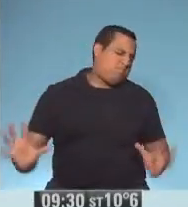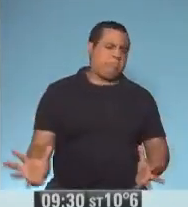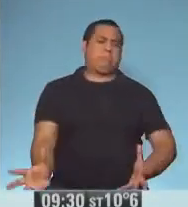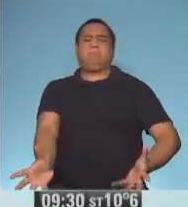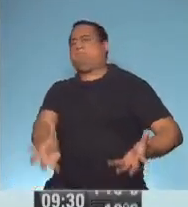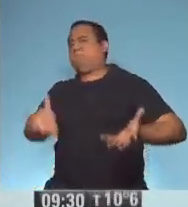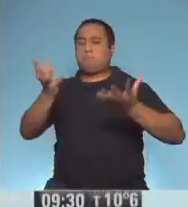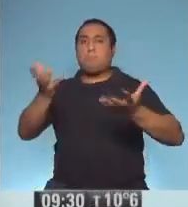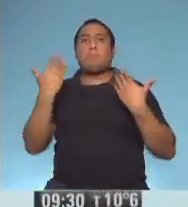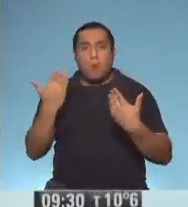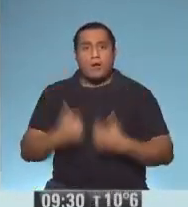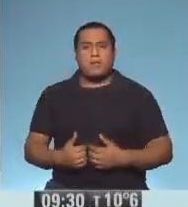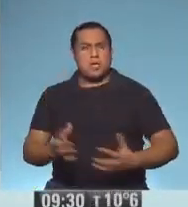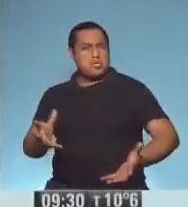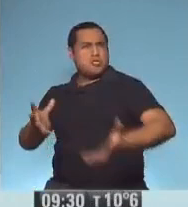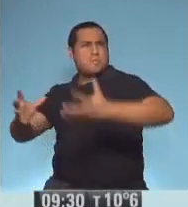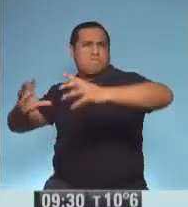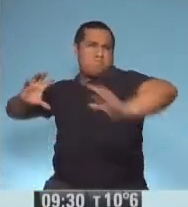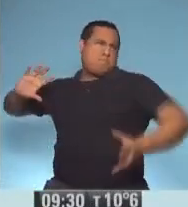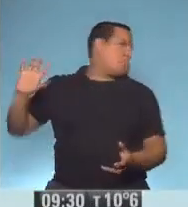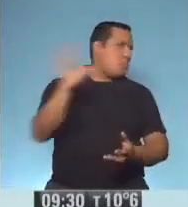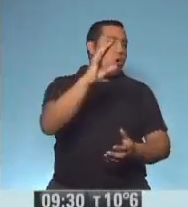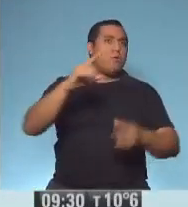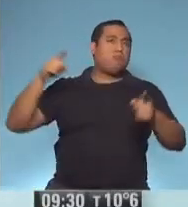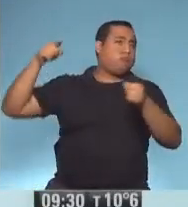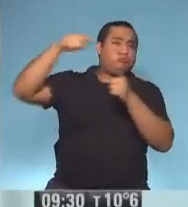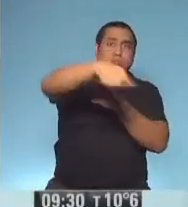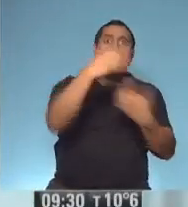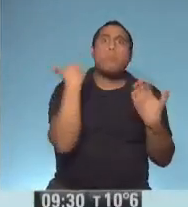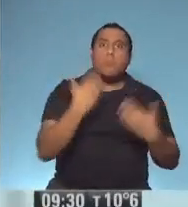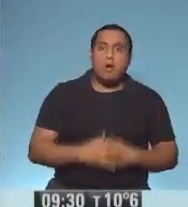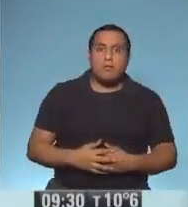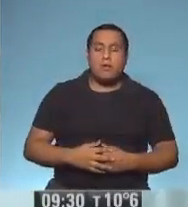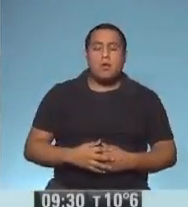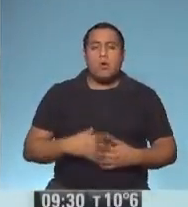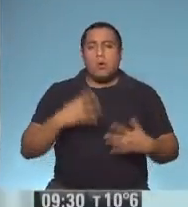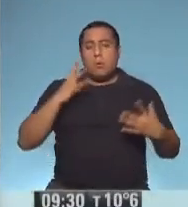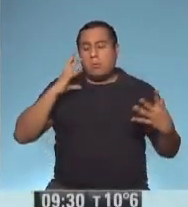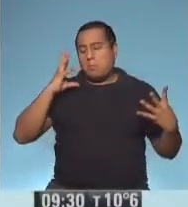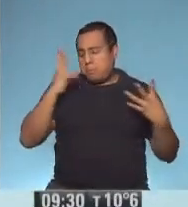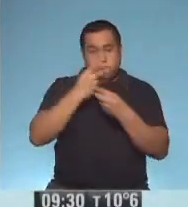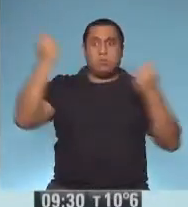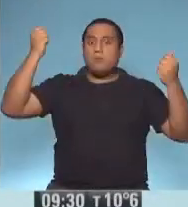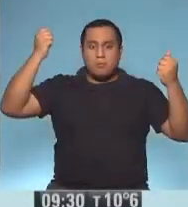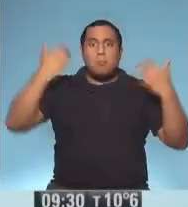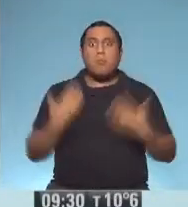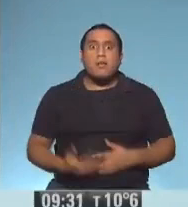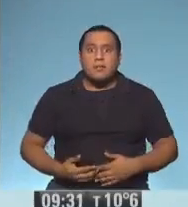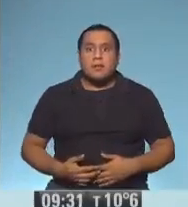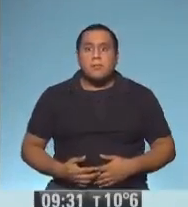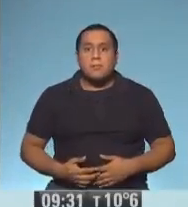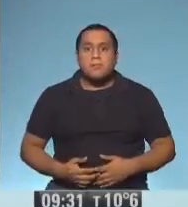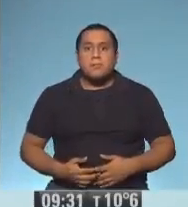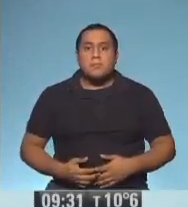pesadas. Y lanzarlas muy lejos. Y hacerse invisibles. Y